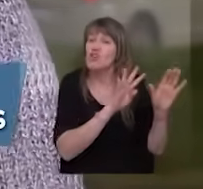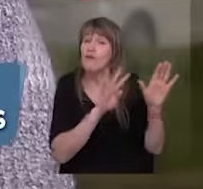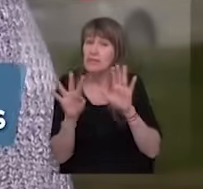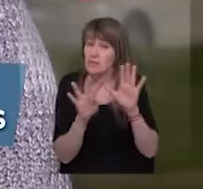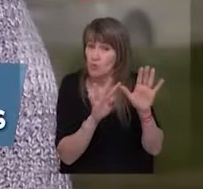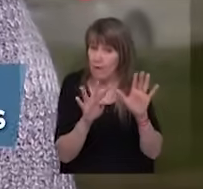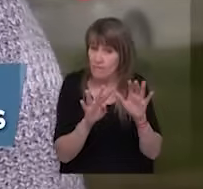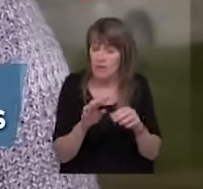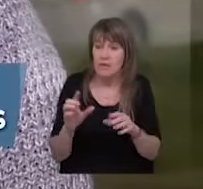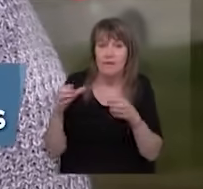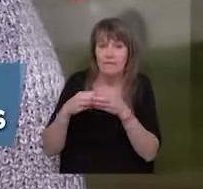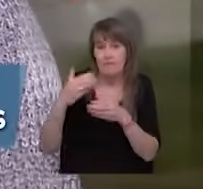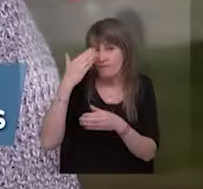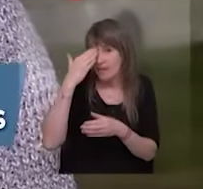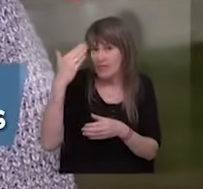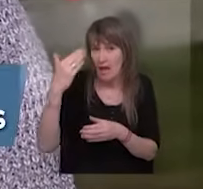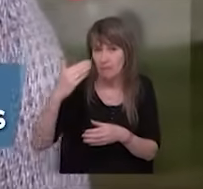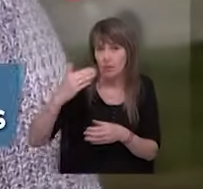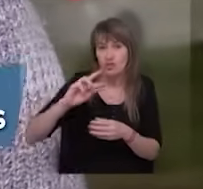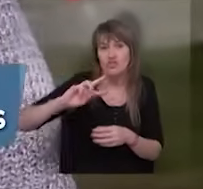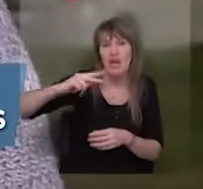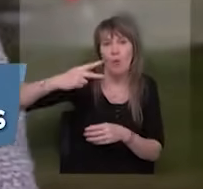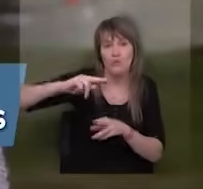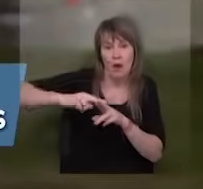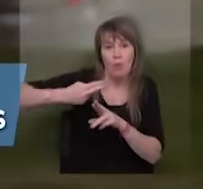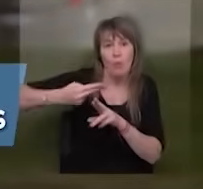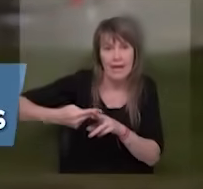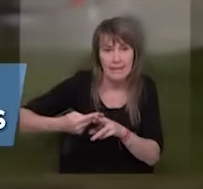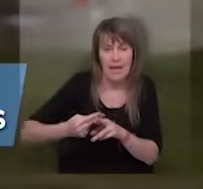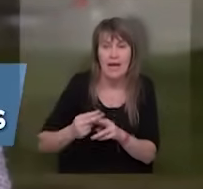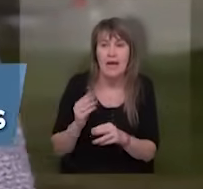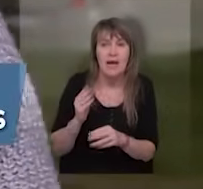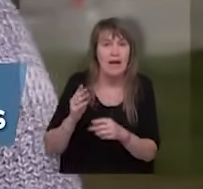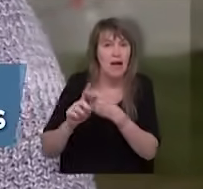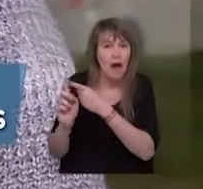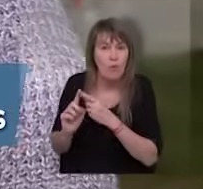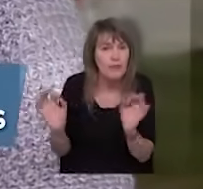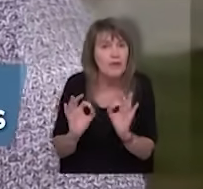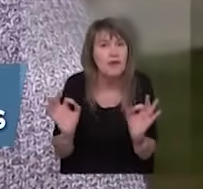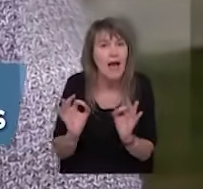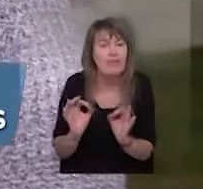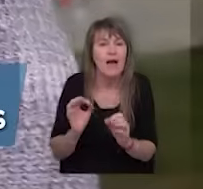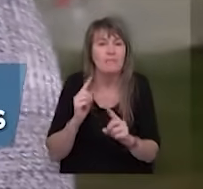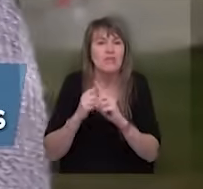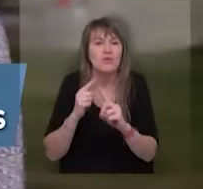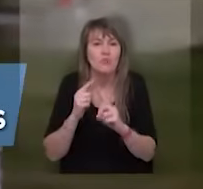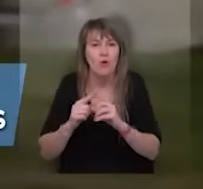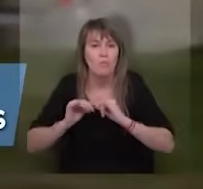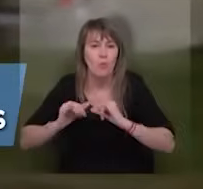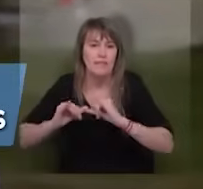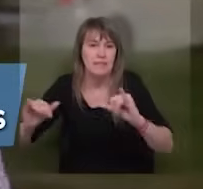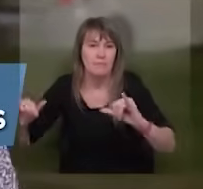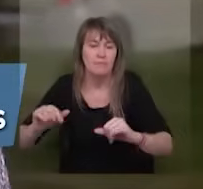hubo un caso donde el frente amplio pasó segunda vuelta y el frente amplio no pudo pautar este minutos de publicidad porque los canales de